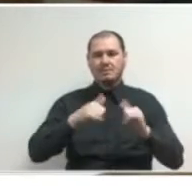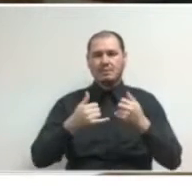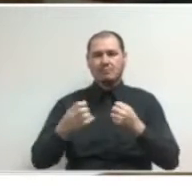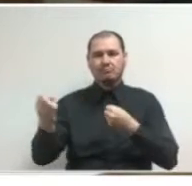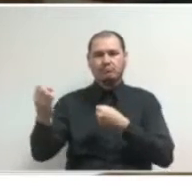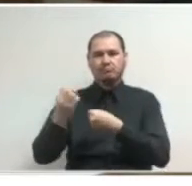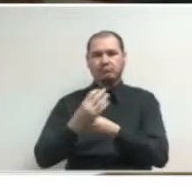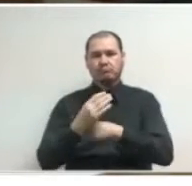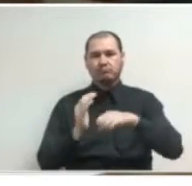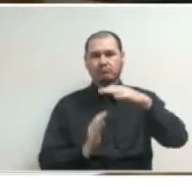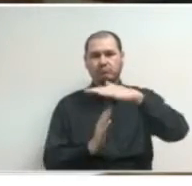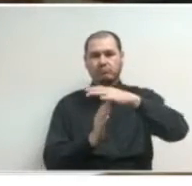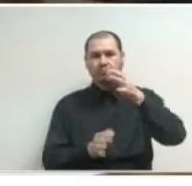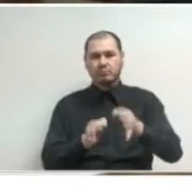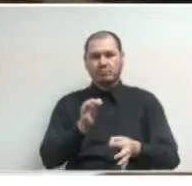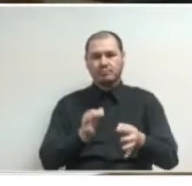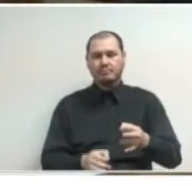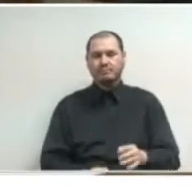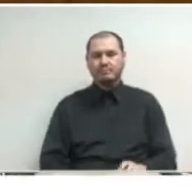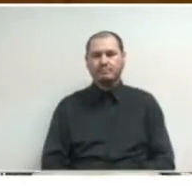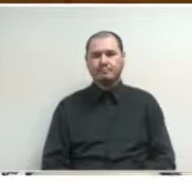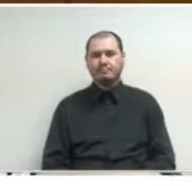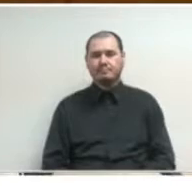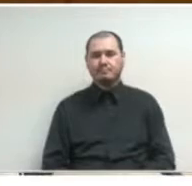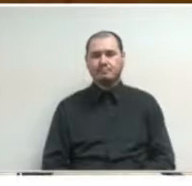tiene Cuatía, Corte Suprema de Justicia, pe.